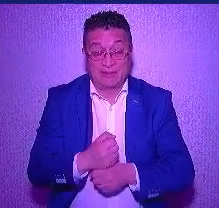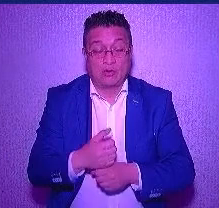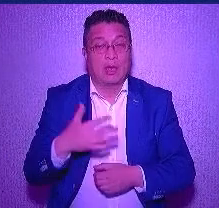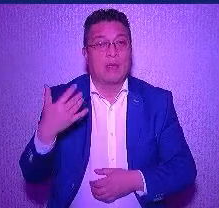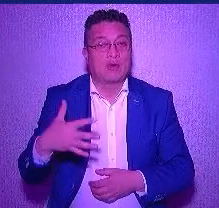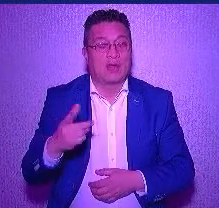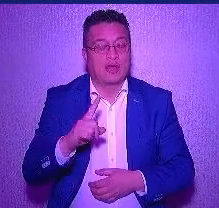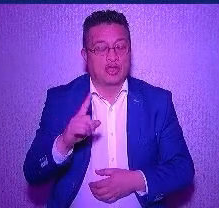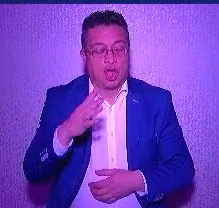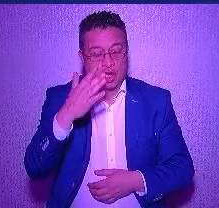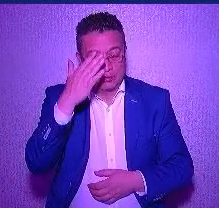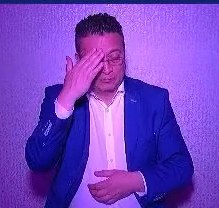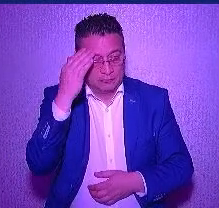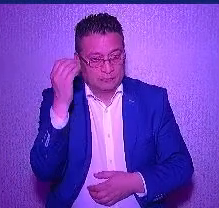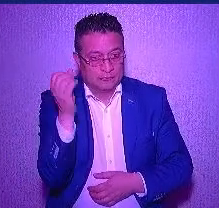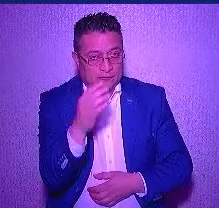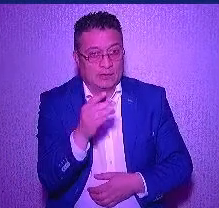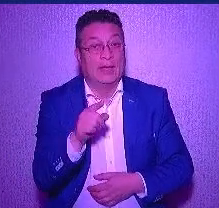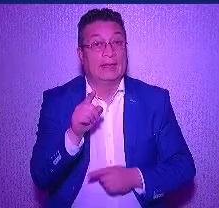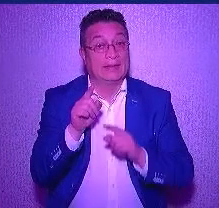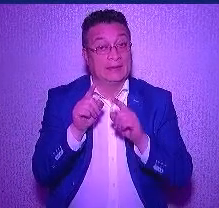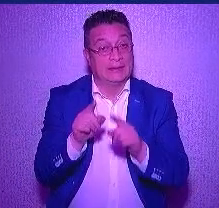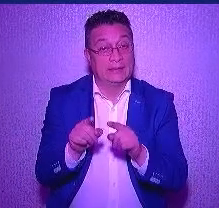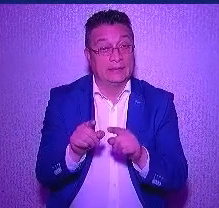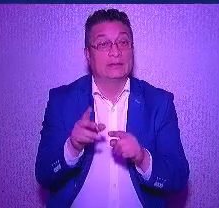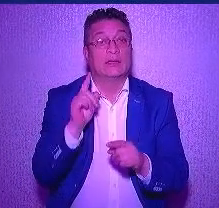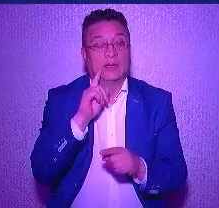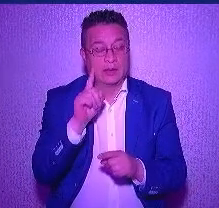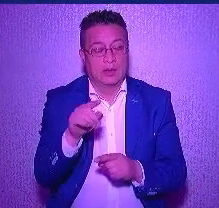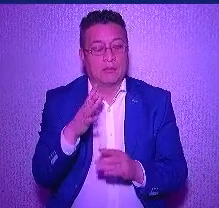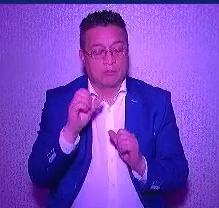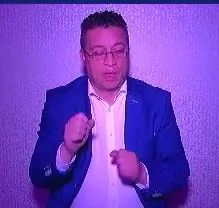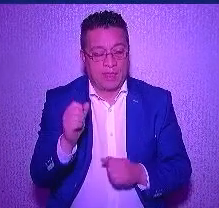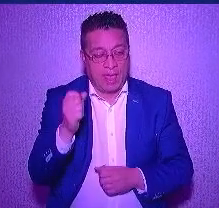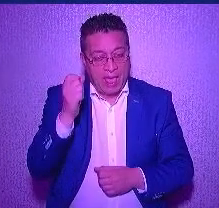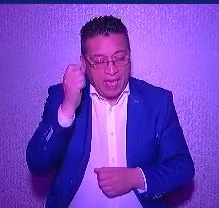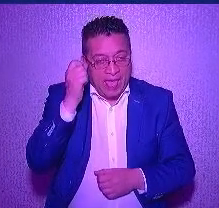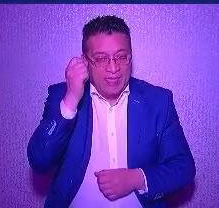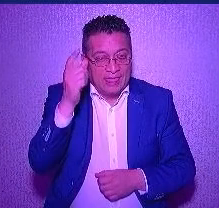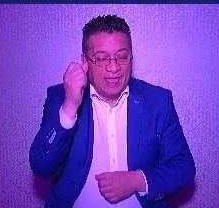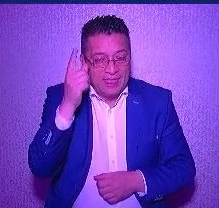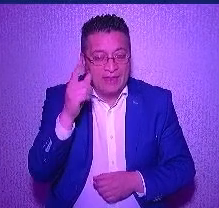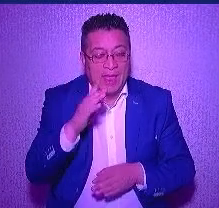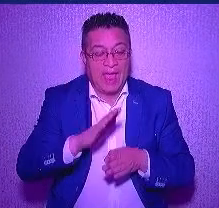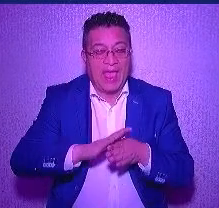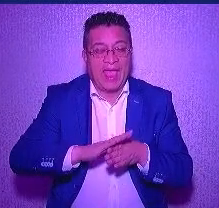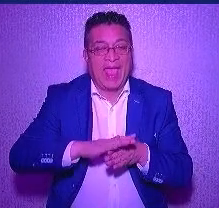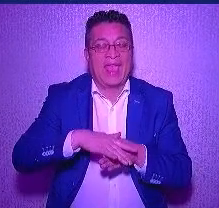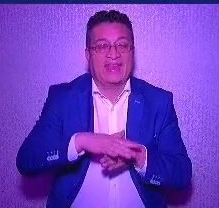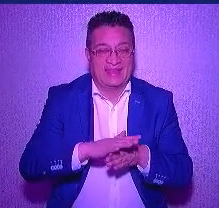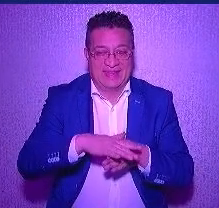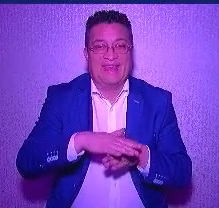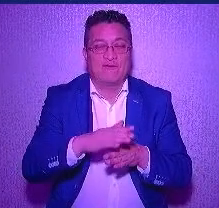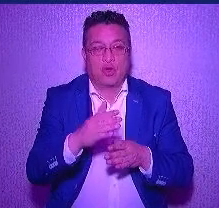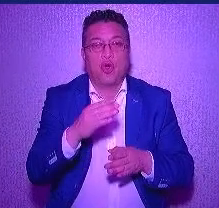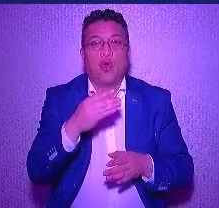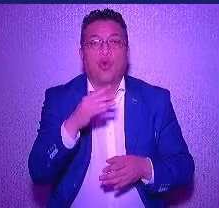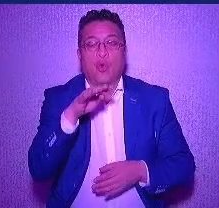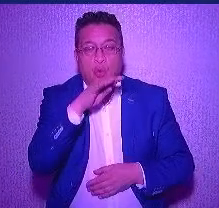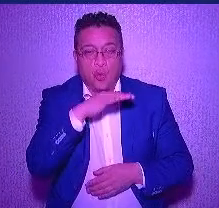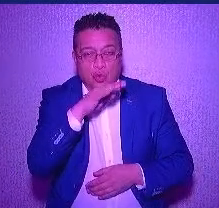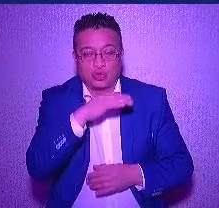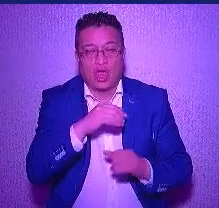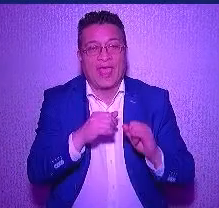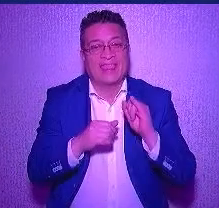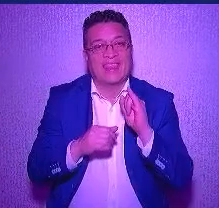el foco y el foco aquí es sobre entender el equilibrio del uso de estas técnicas de Inteligencia artificial